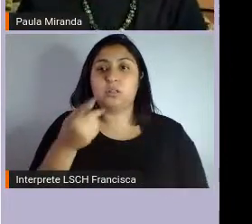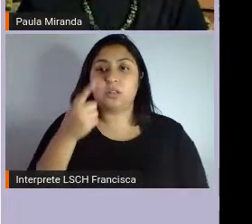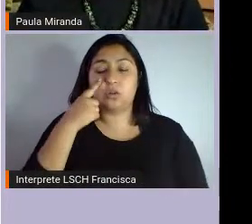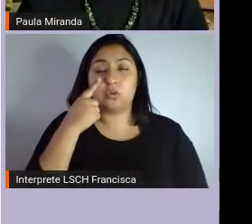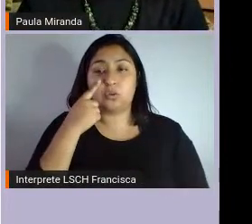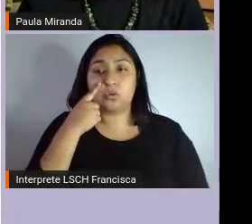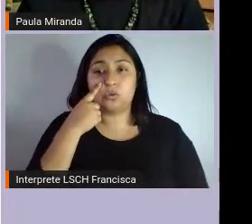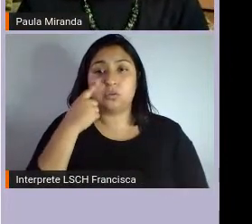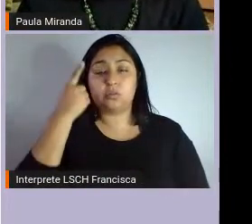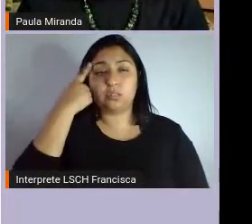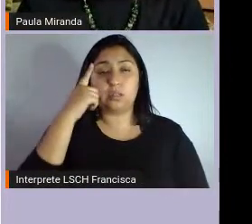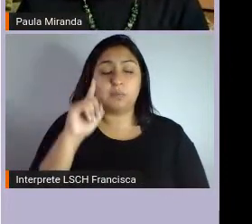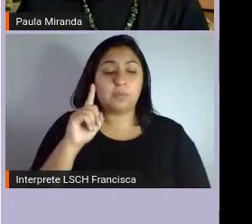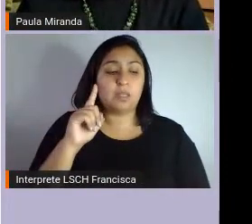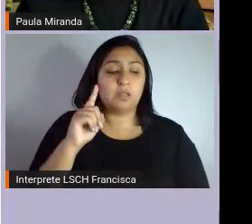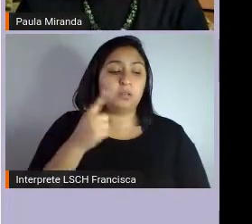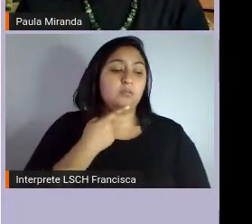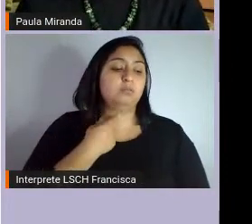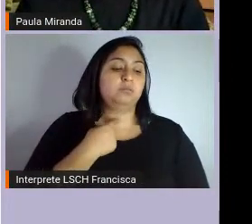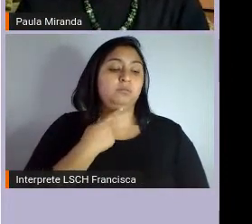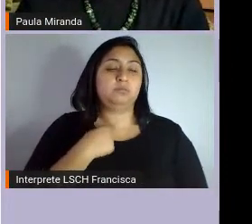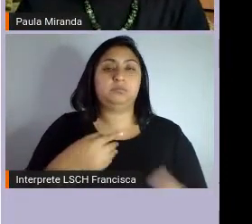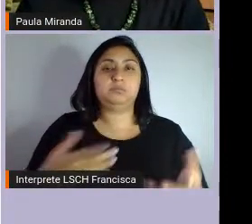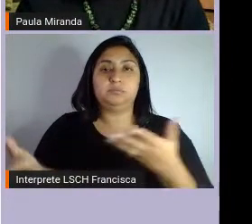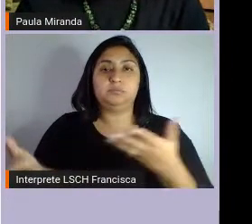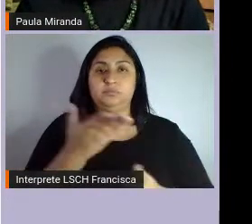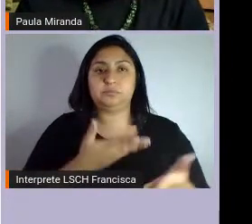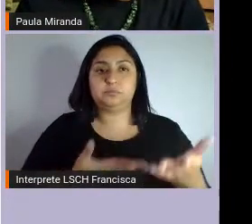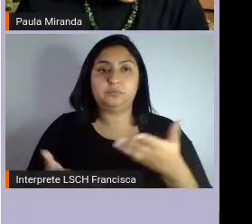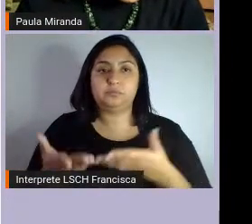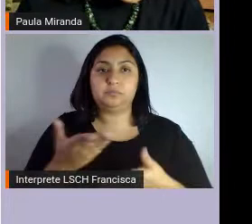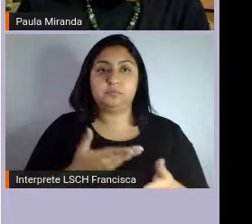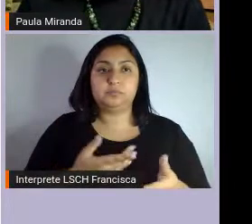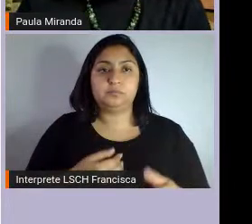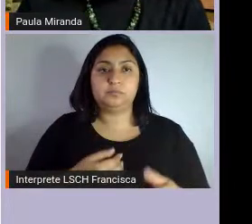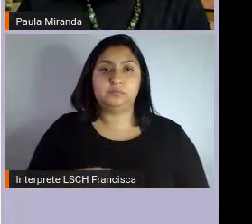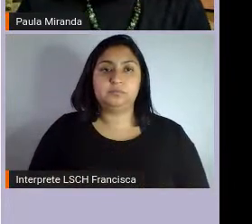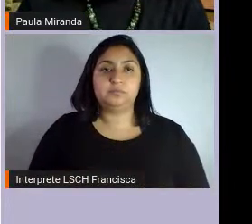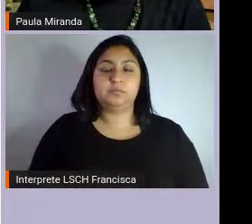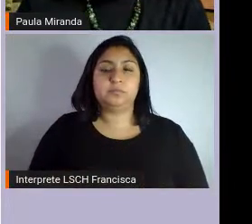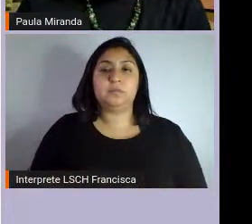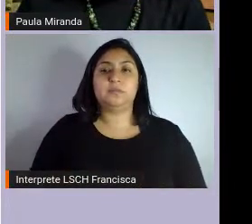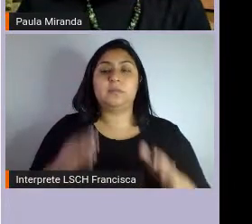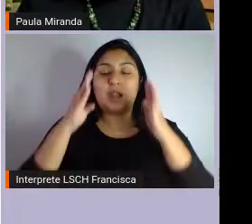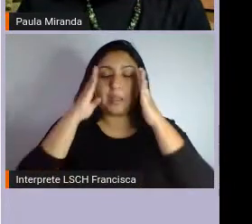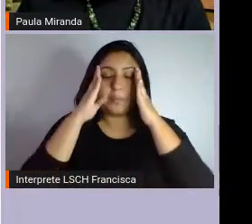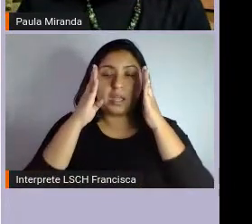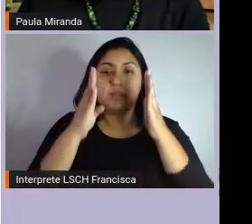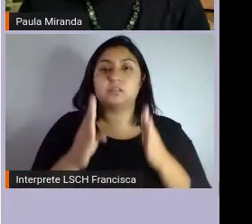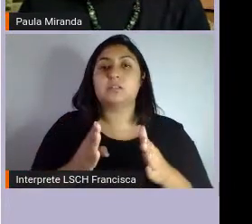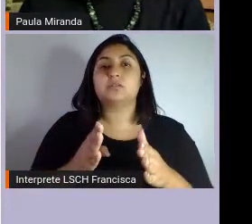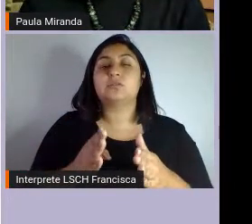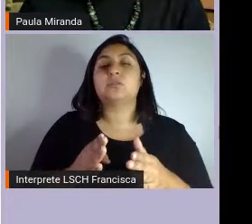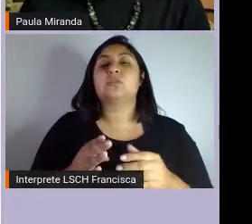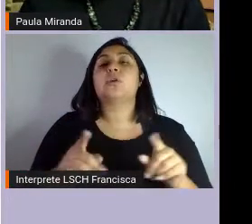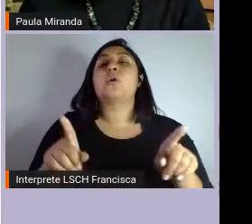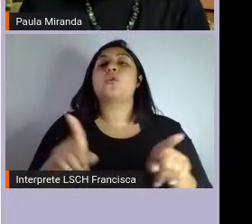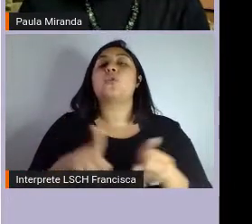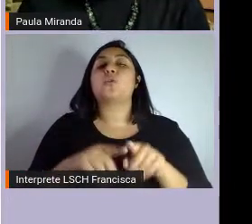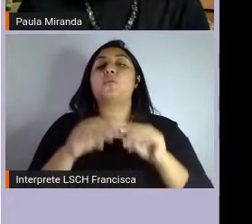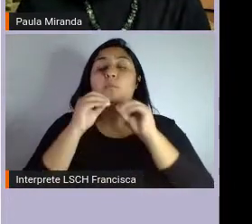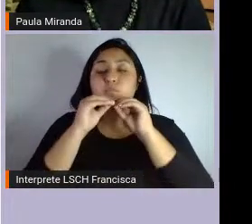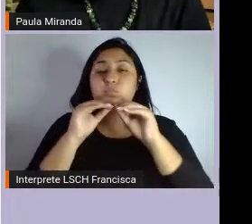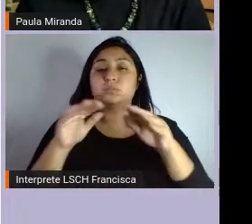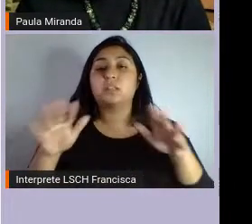que me interesaría compartir, así como que me llaman muchísimo la atención de cómo están tratados y cómo están transmitidos en las décimas.